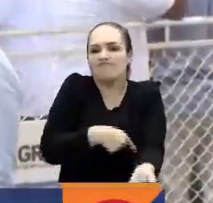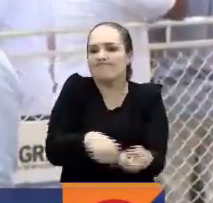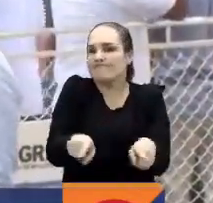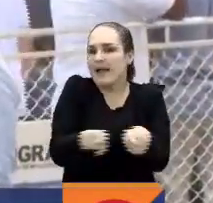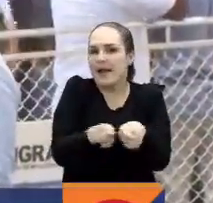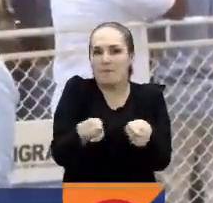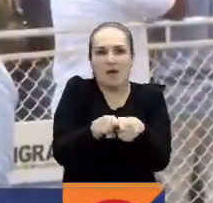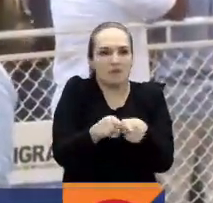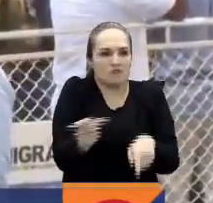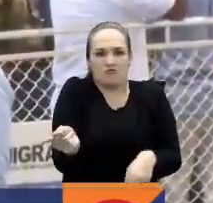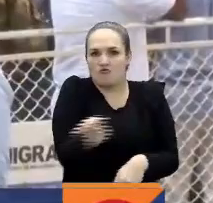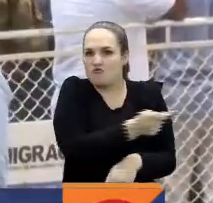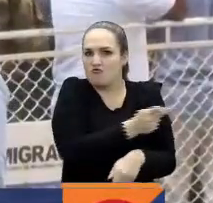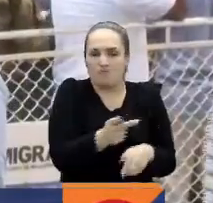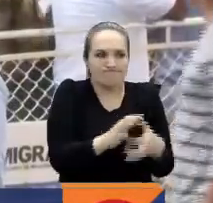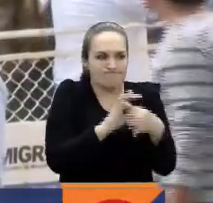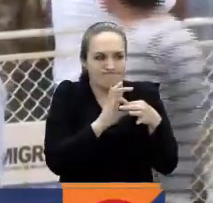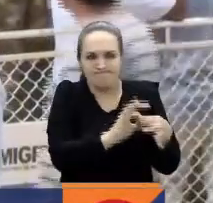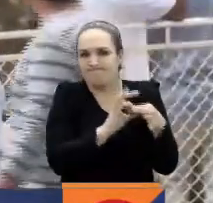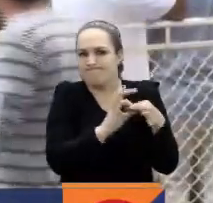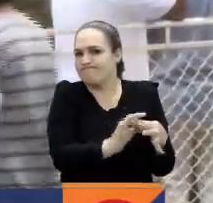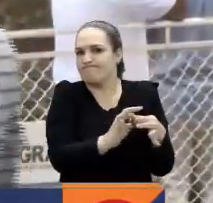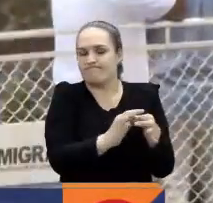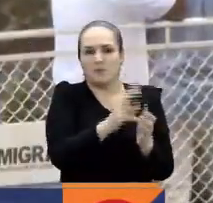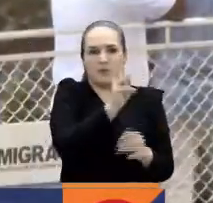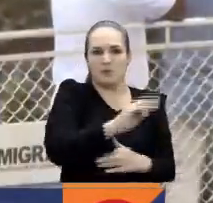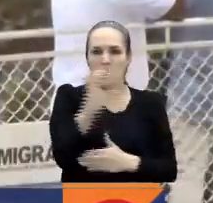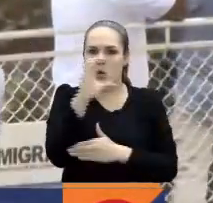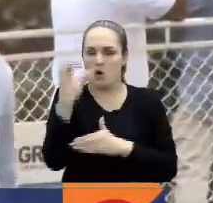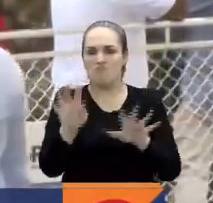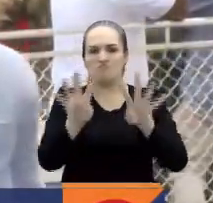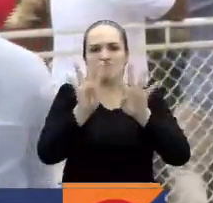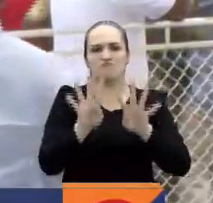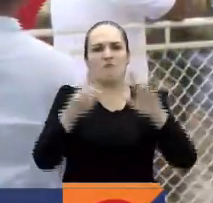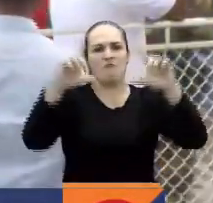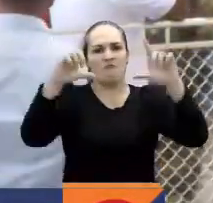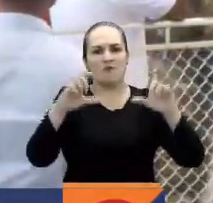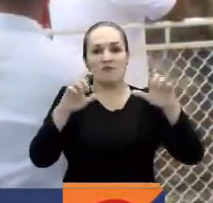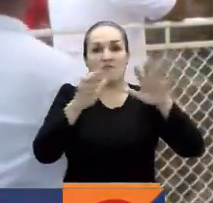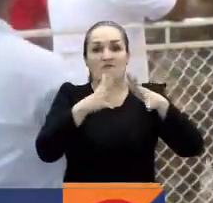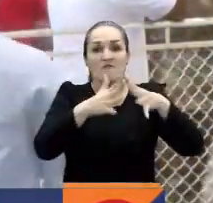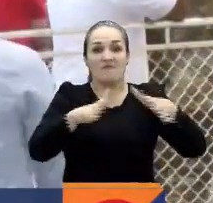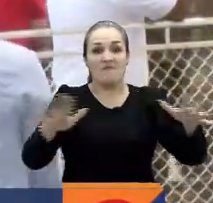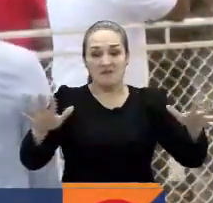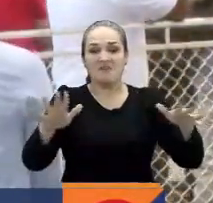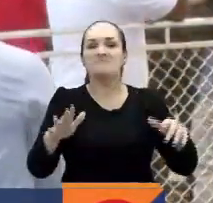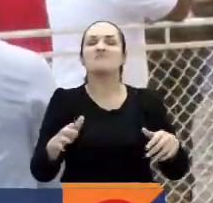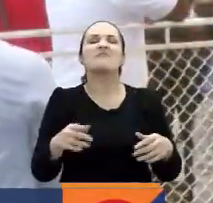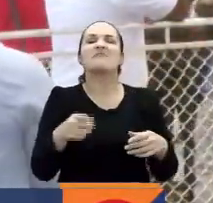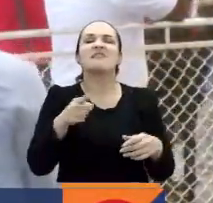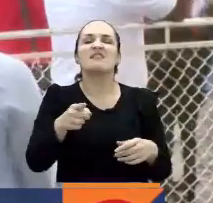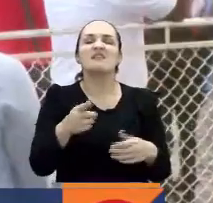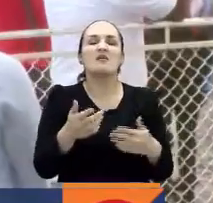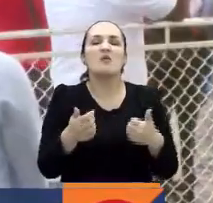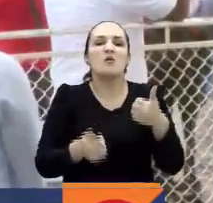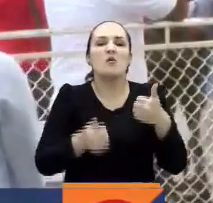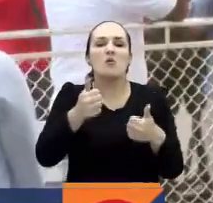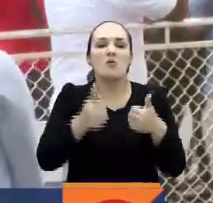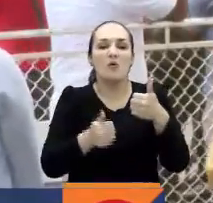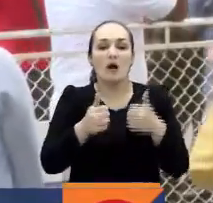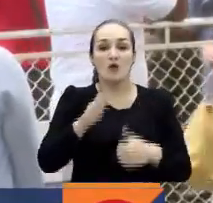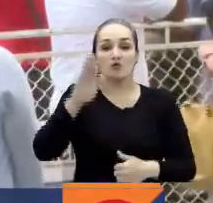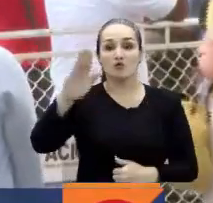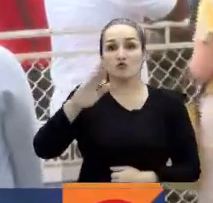el pueblo colombiano y el pueblo venezolano. Después de esto vimos un acto completamente simbólico. La Guardia